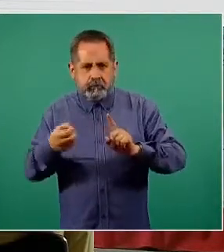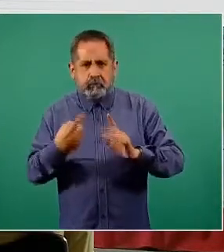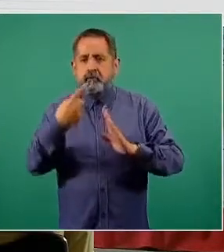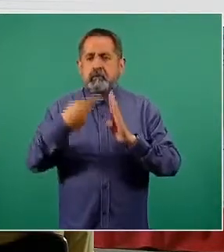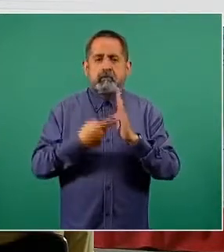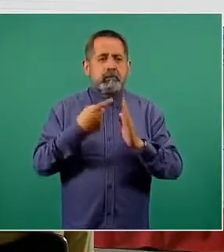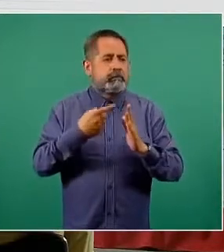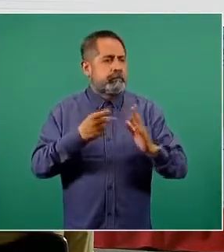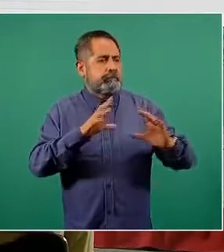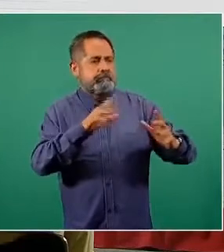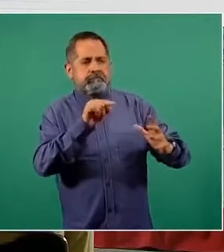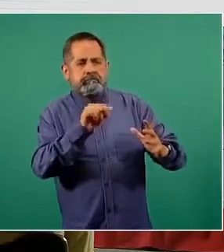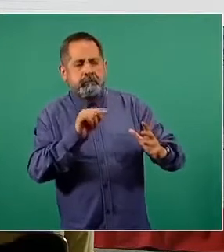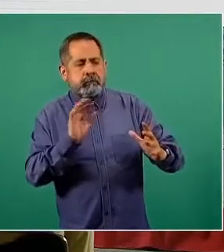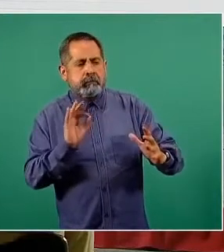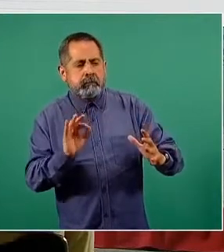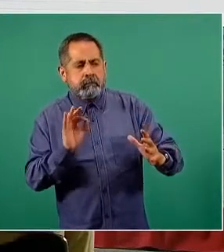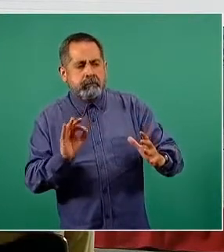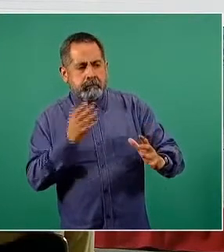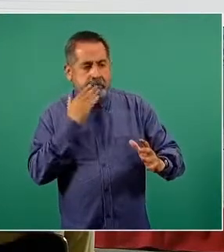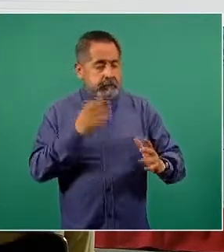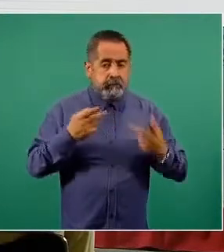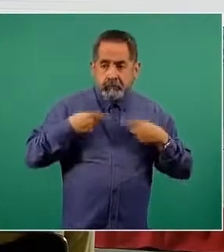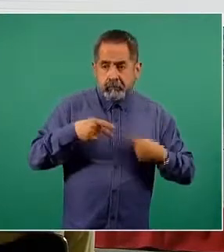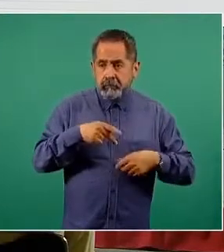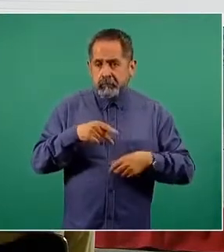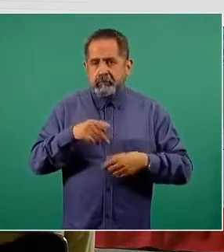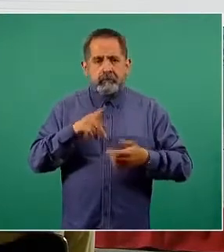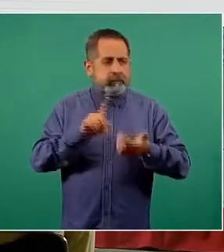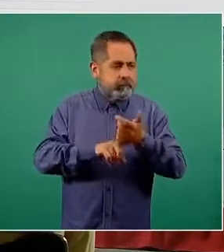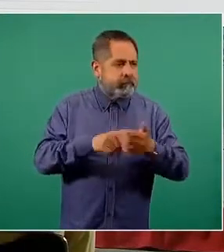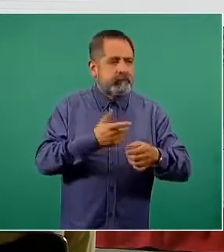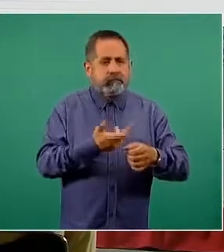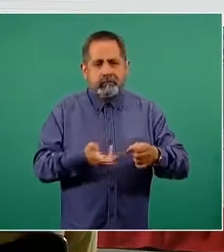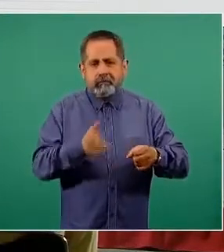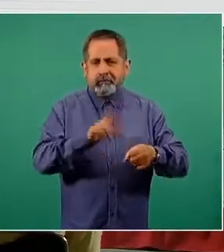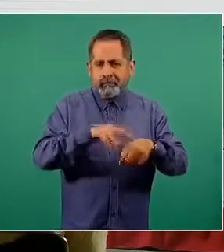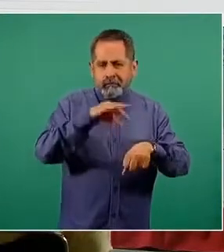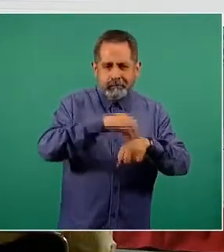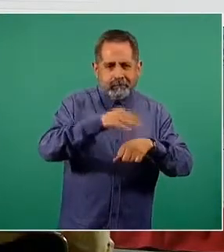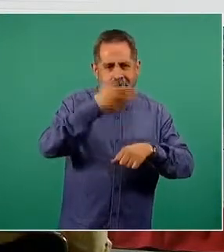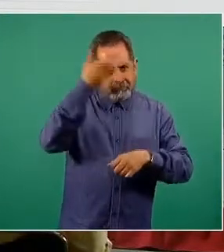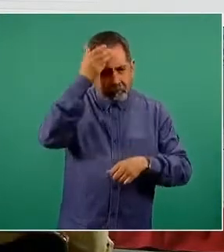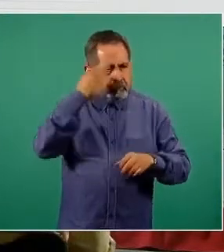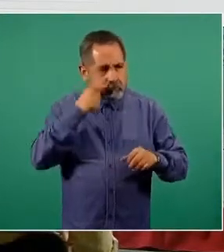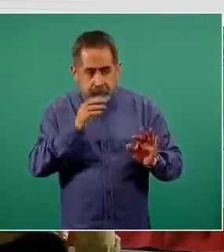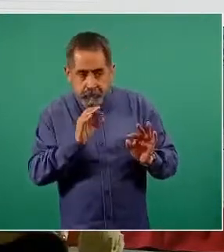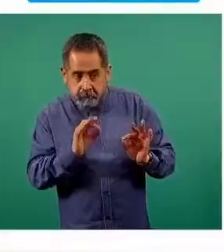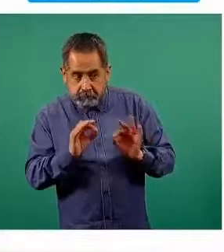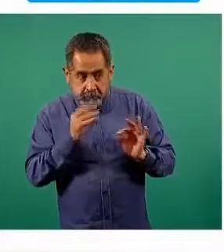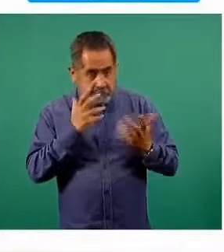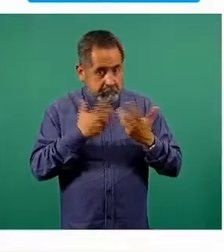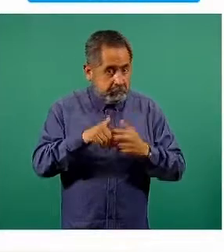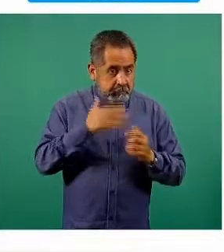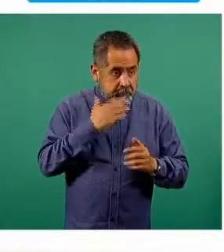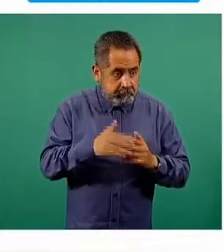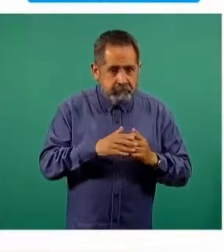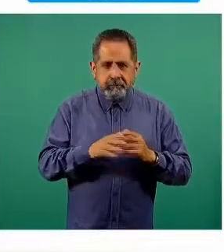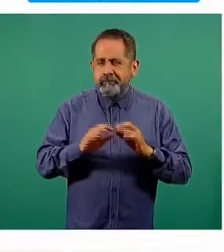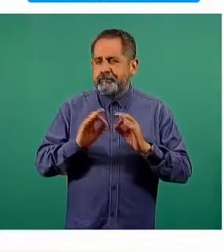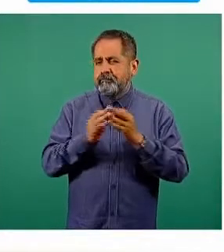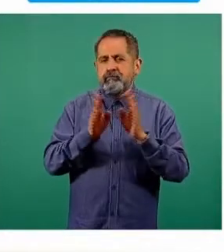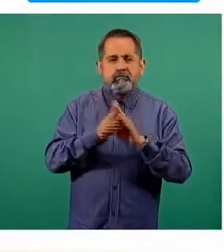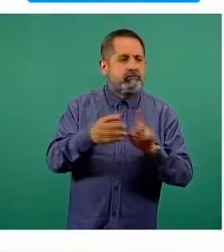sola población, personal de salud de primera línea, queríamos estar seguros de las